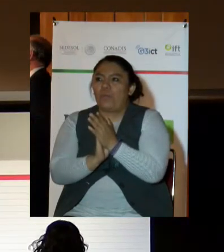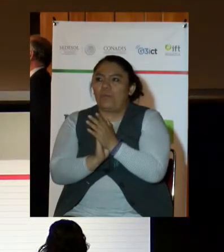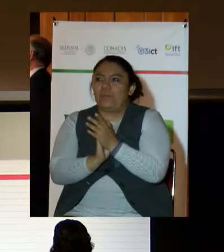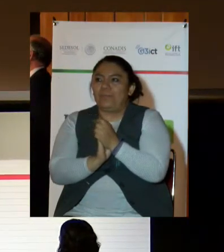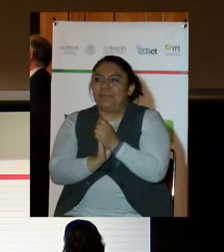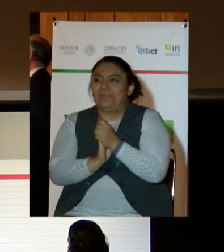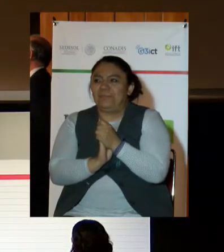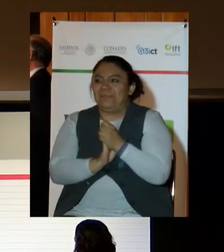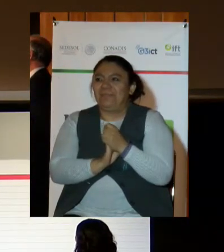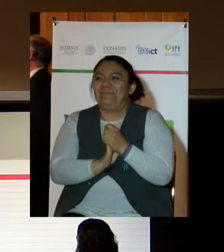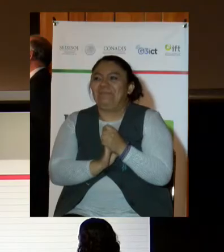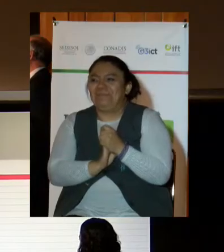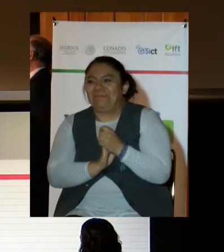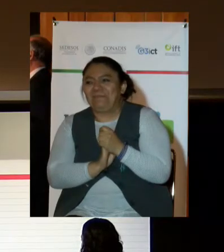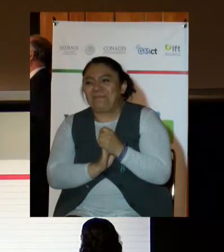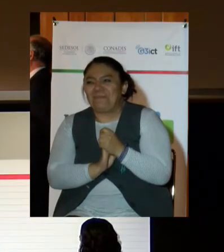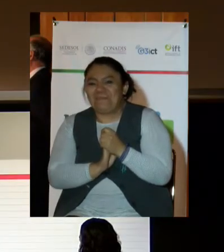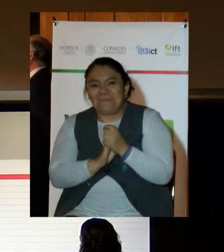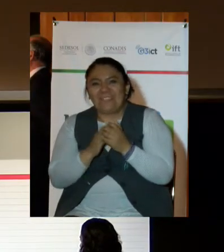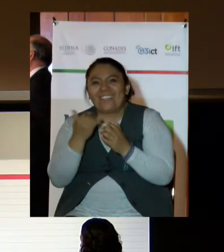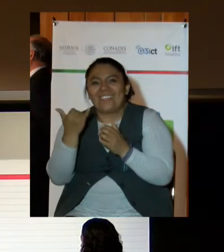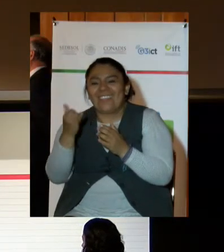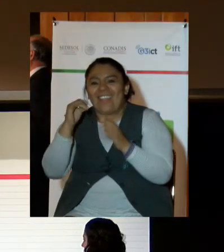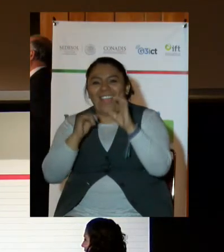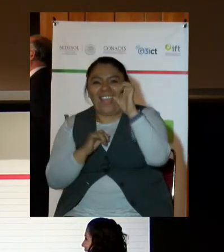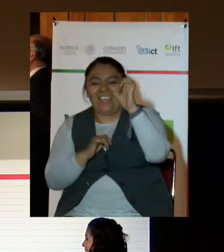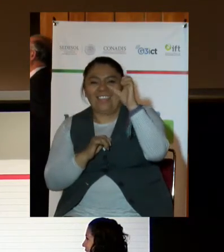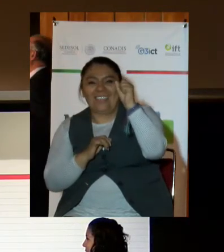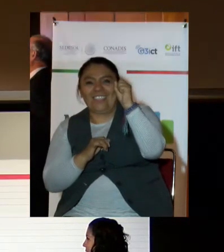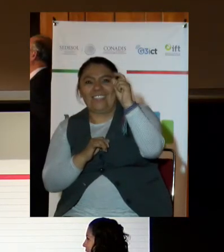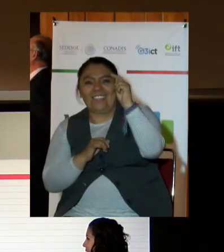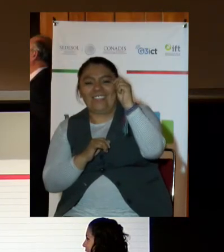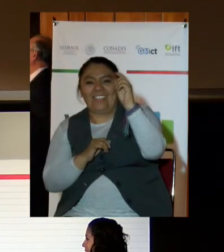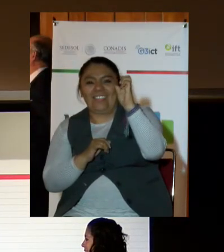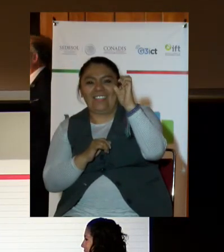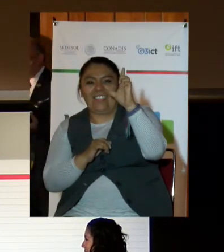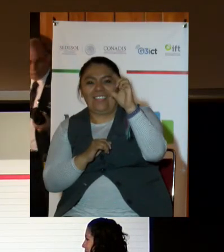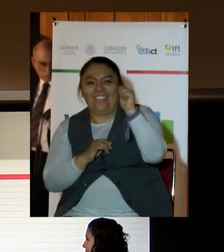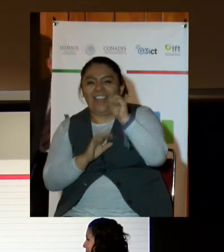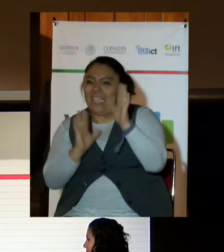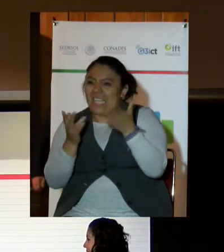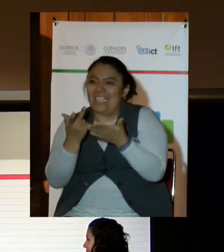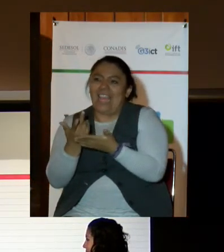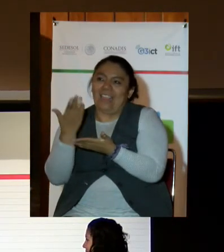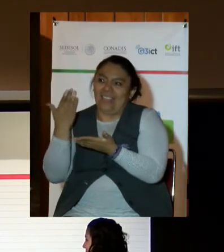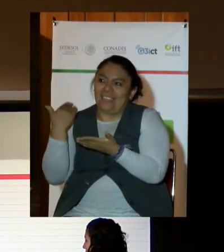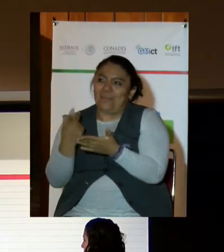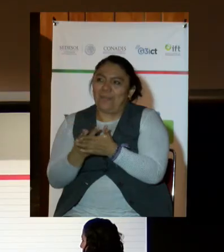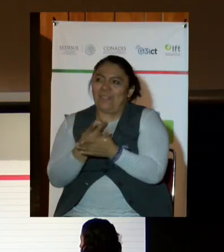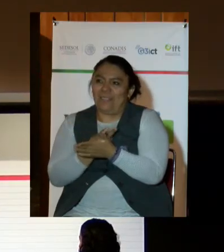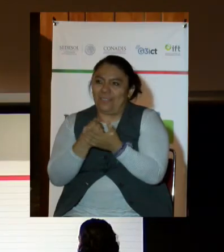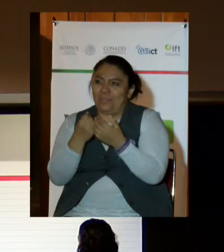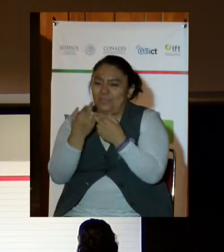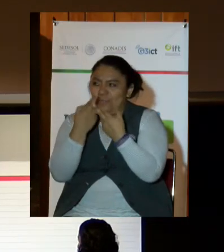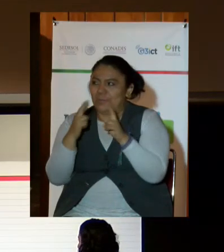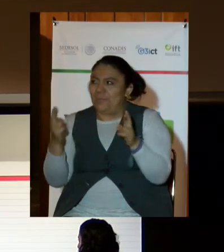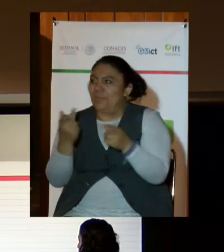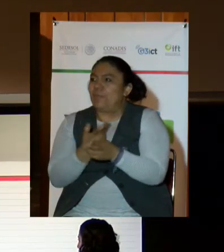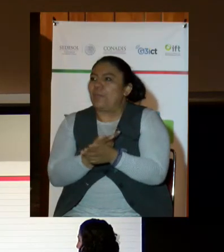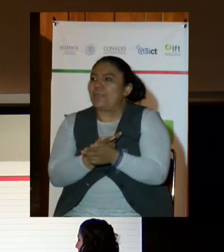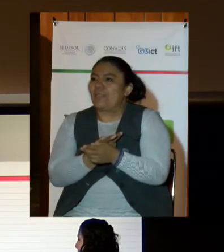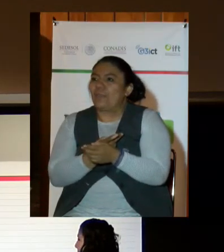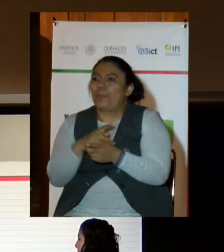Bueno, falta el reconocimiento de Ernesto. Armida, me parece que ya le habíamos dado su reconocimiento en la sesión previa. Pero otra vez le